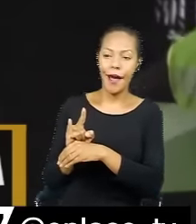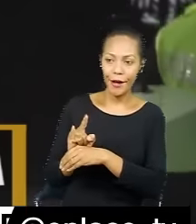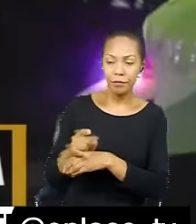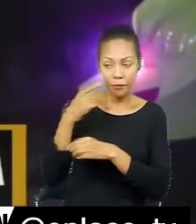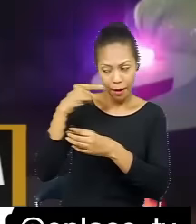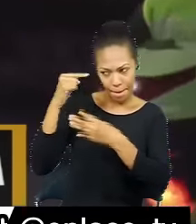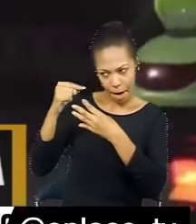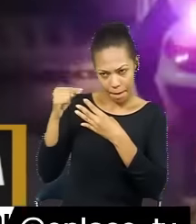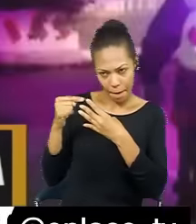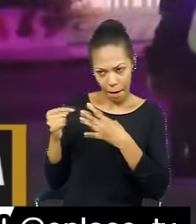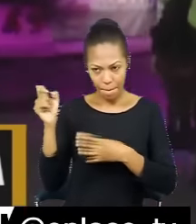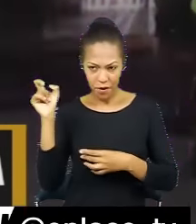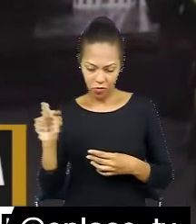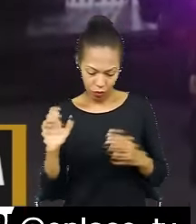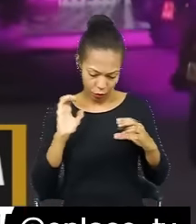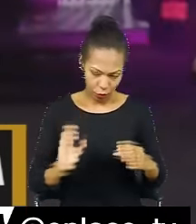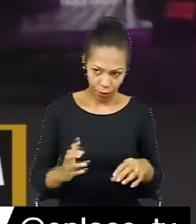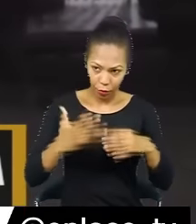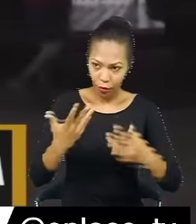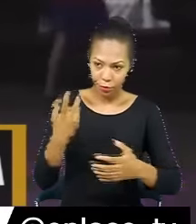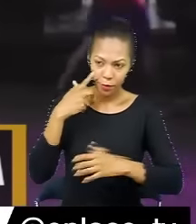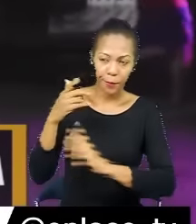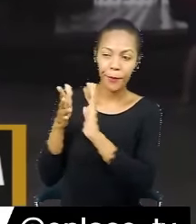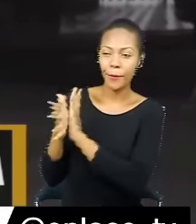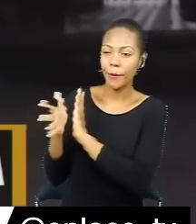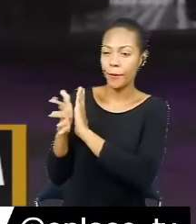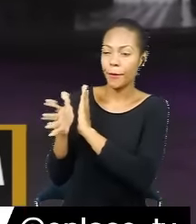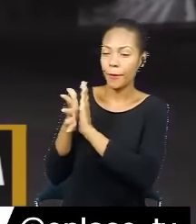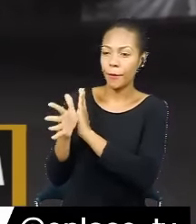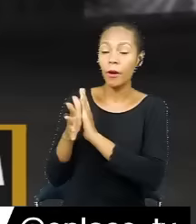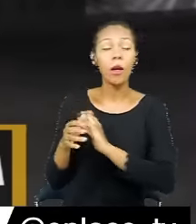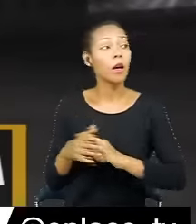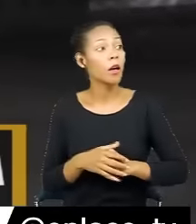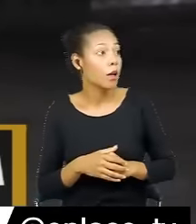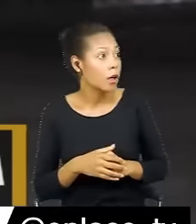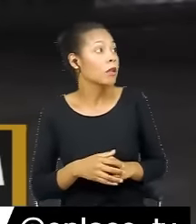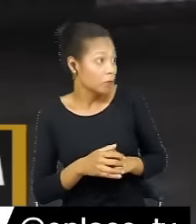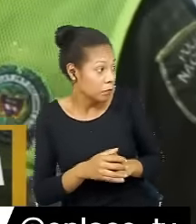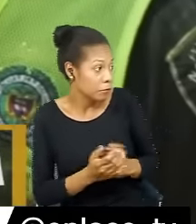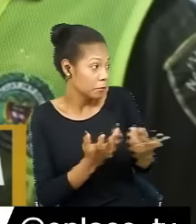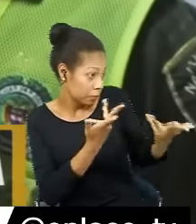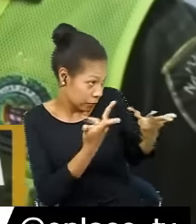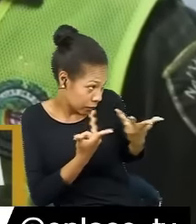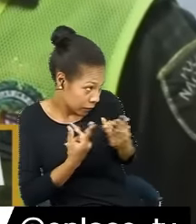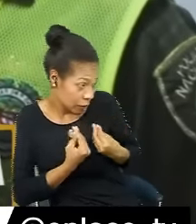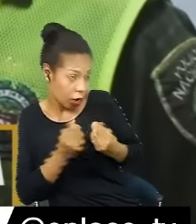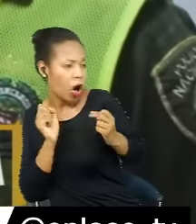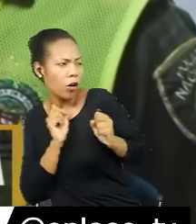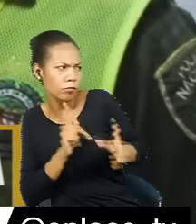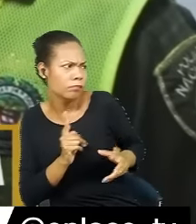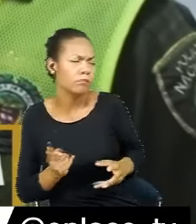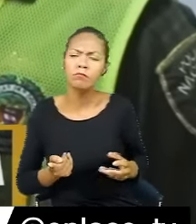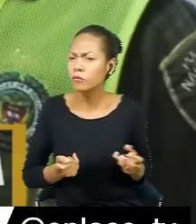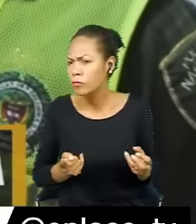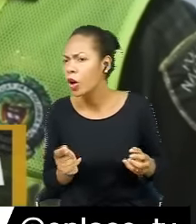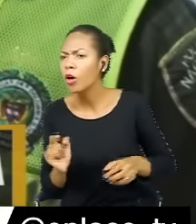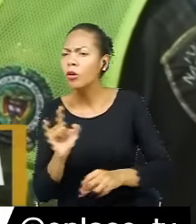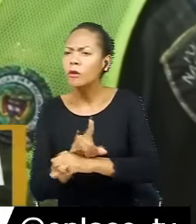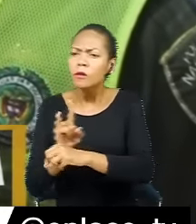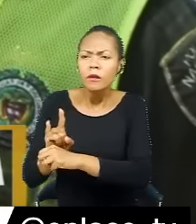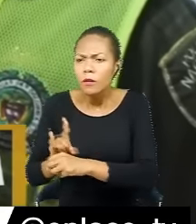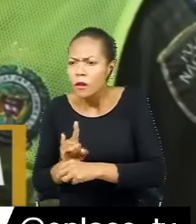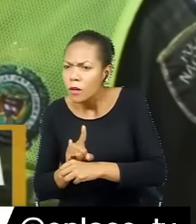características que nos suministra esta persona, pues se las dimos a todas las patrullas policiales en la ciudad para